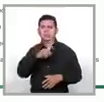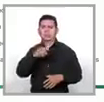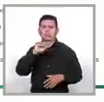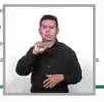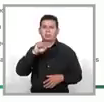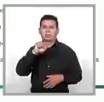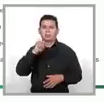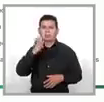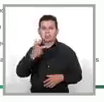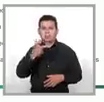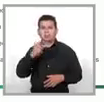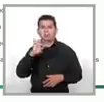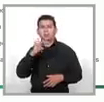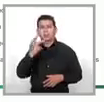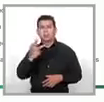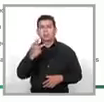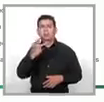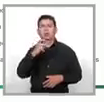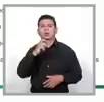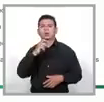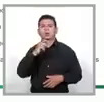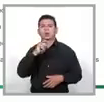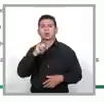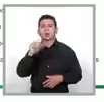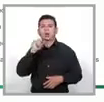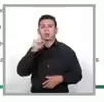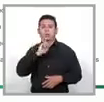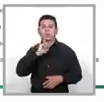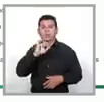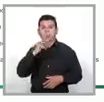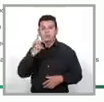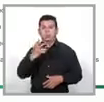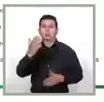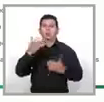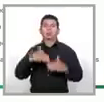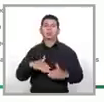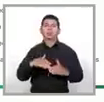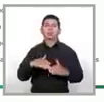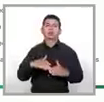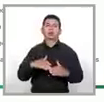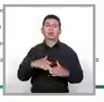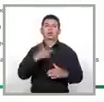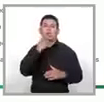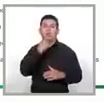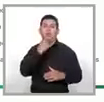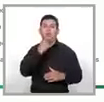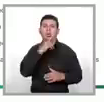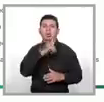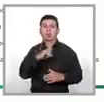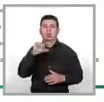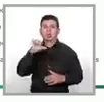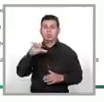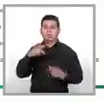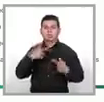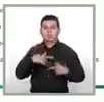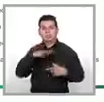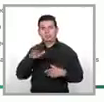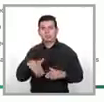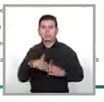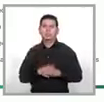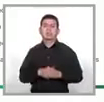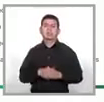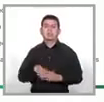168, 52 han sido en mujeres, mientras que la gran mayoría, 116, han sido en hombres. En los